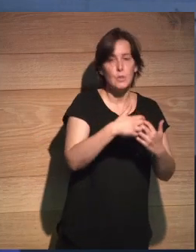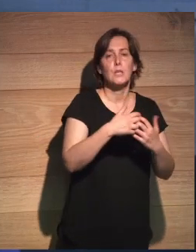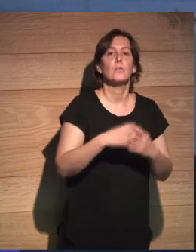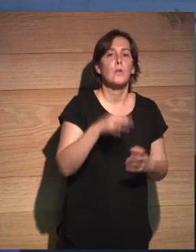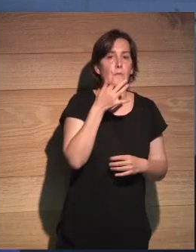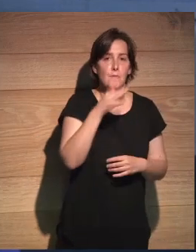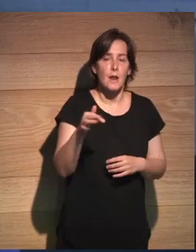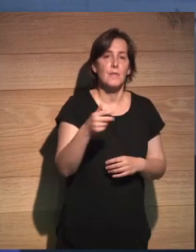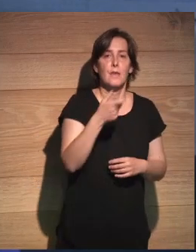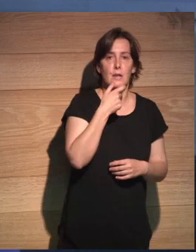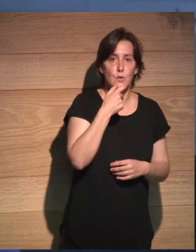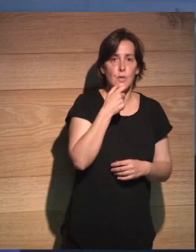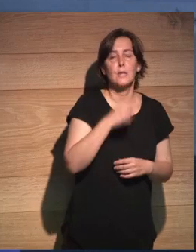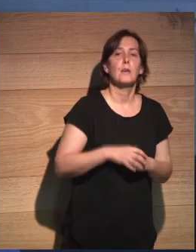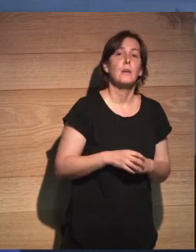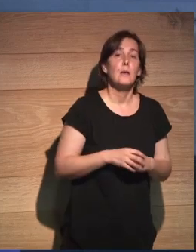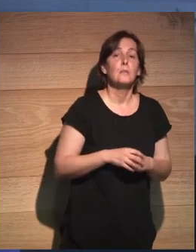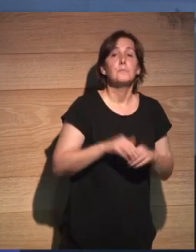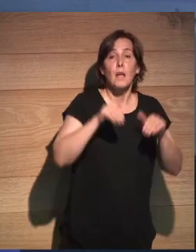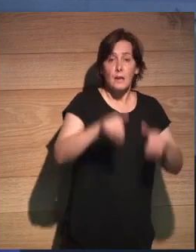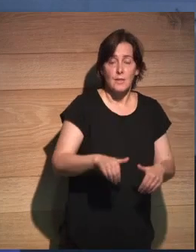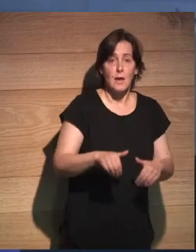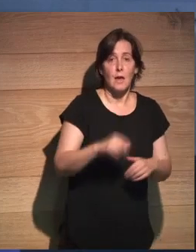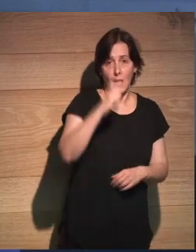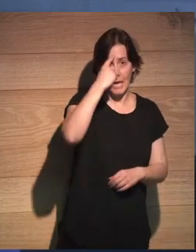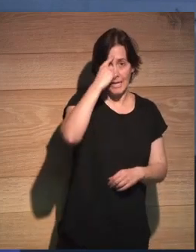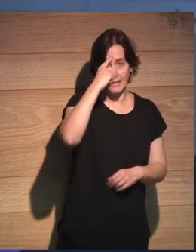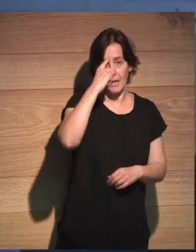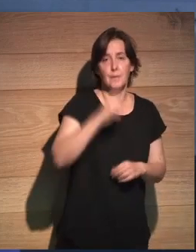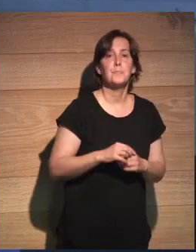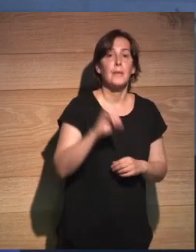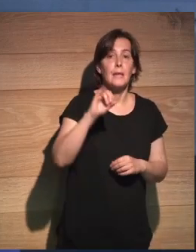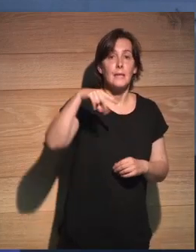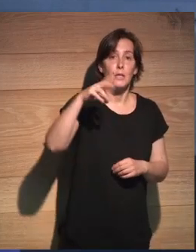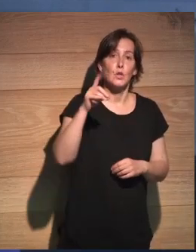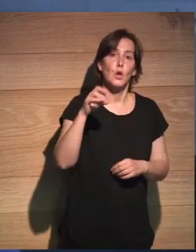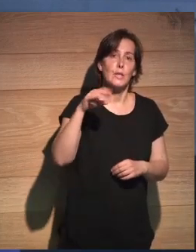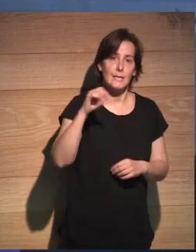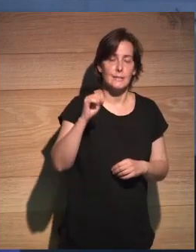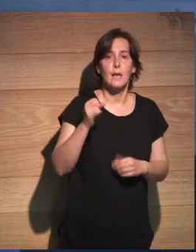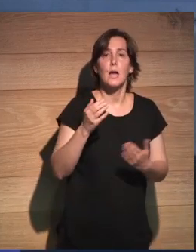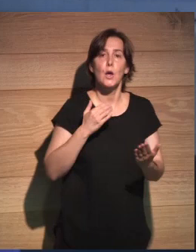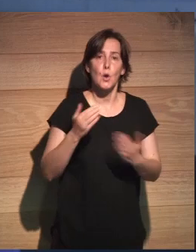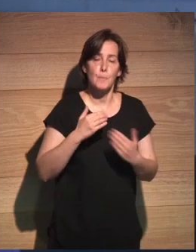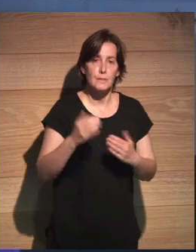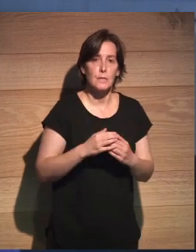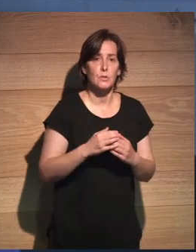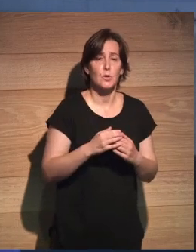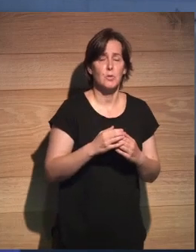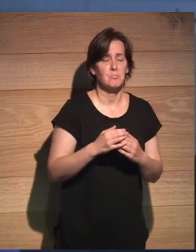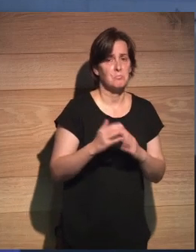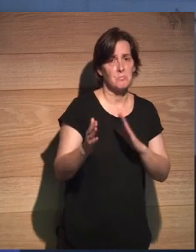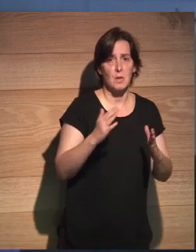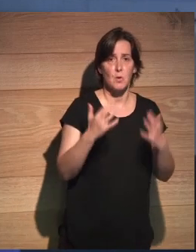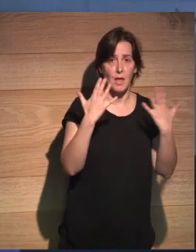Unido, Francia, África, Canadá e Indonesia, The Conversation se ha convertido en menos de una década en